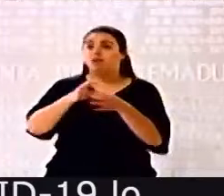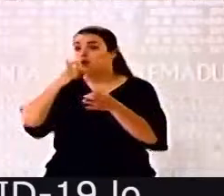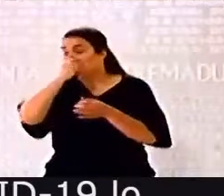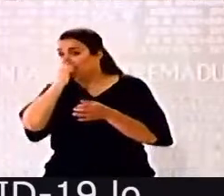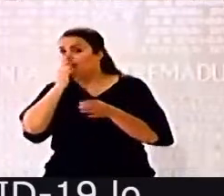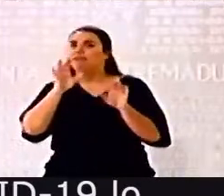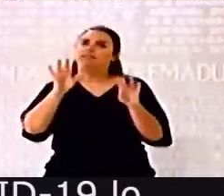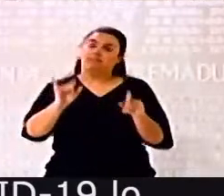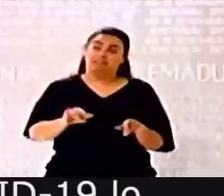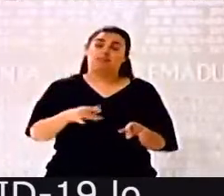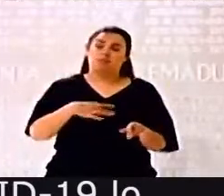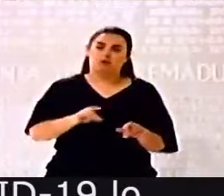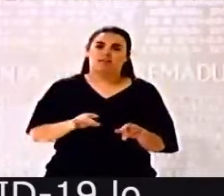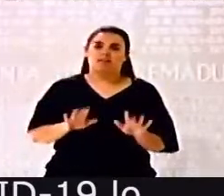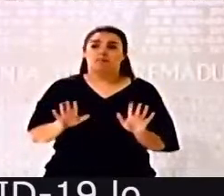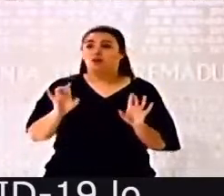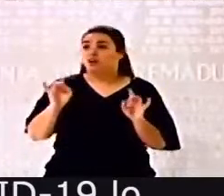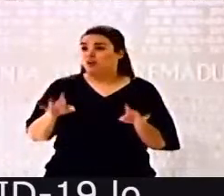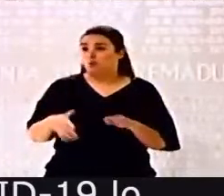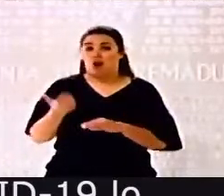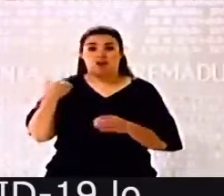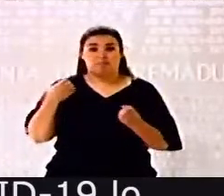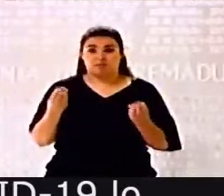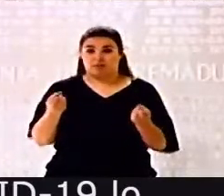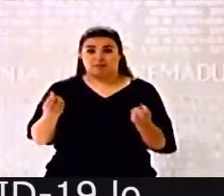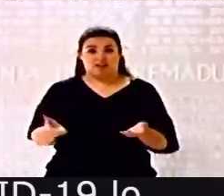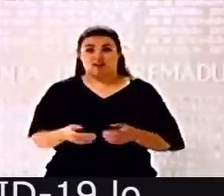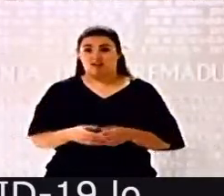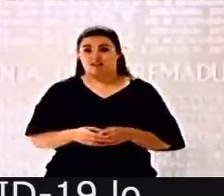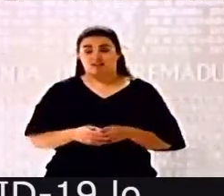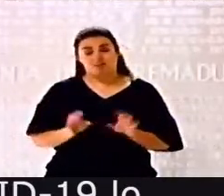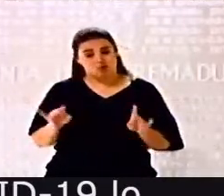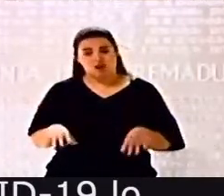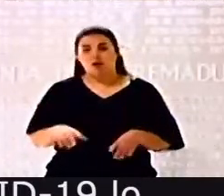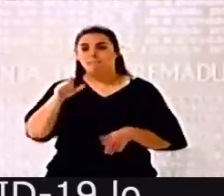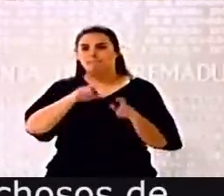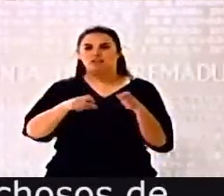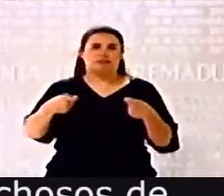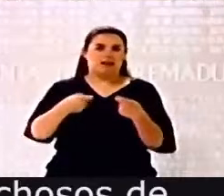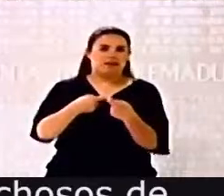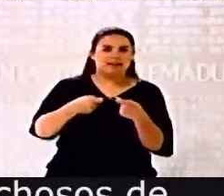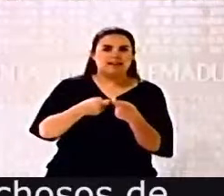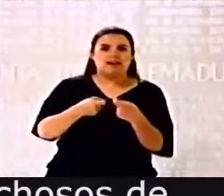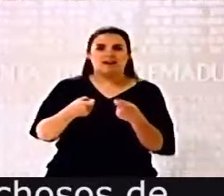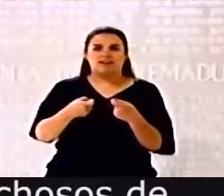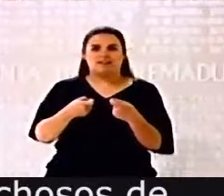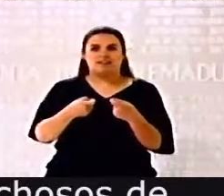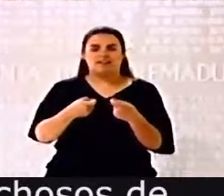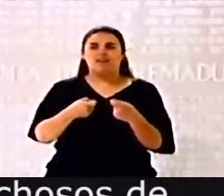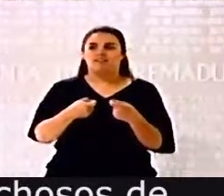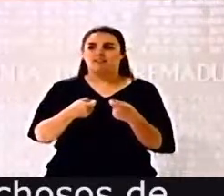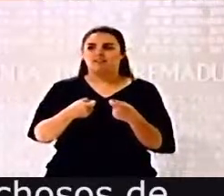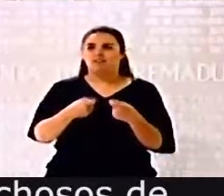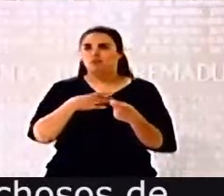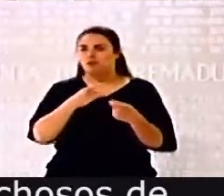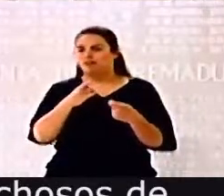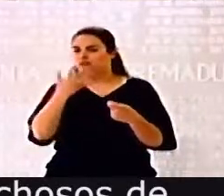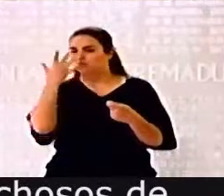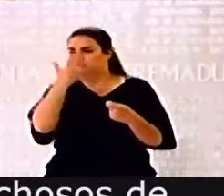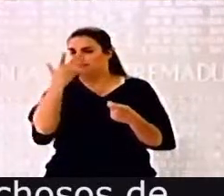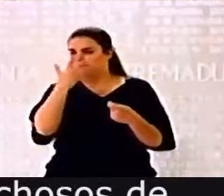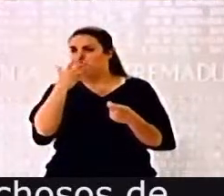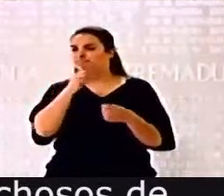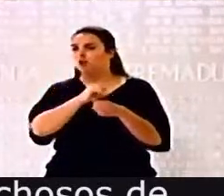Sí. Pero eso nos ha pasado también en primavera, ¿eh? Gente con alergia que podía ser sospechoso de